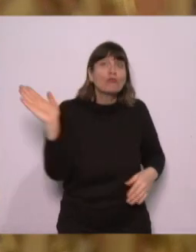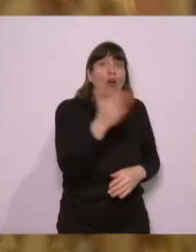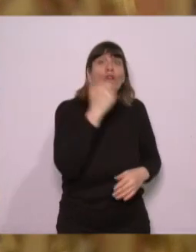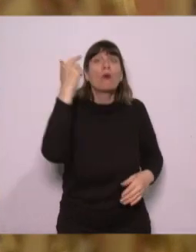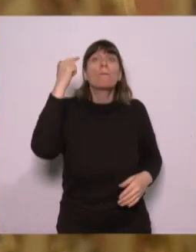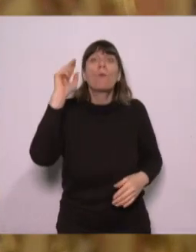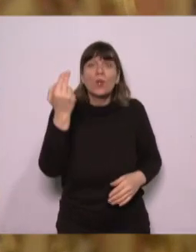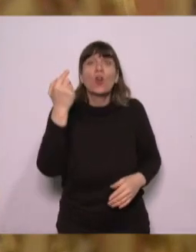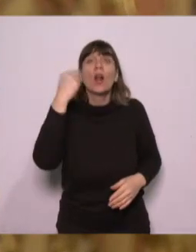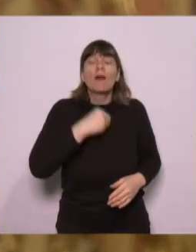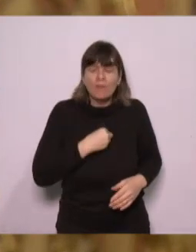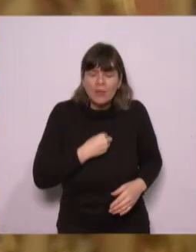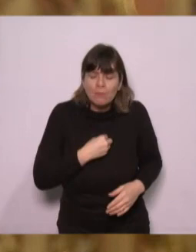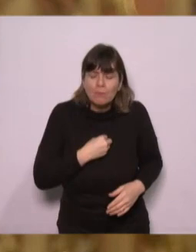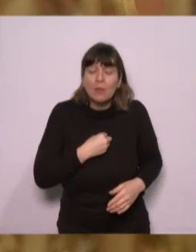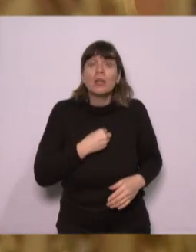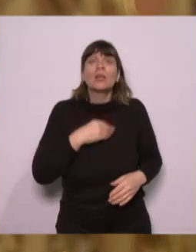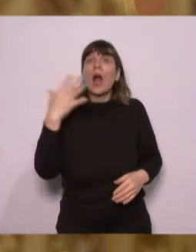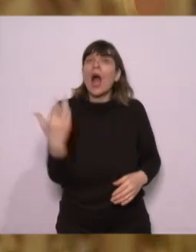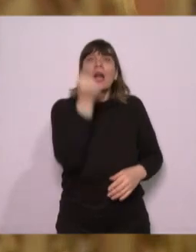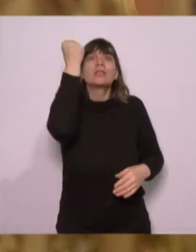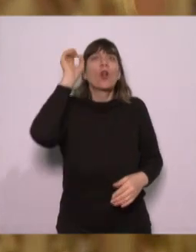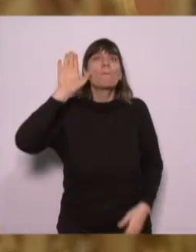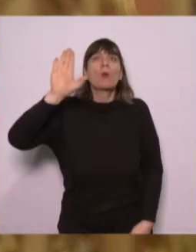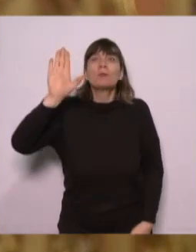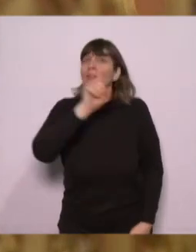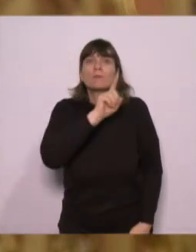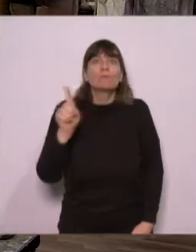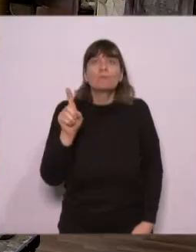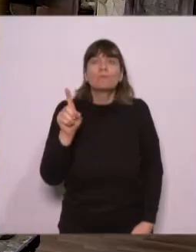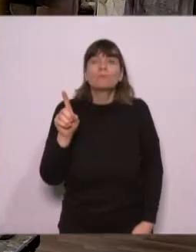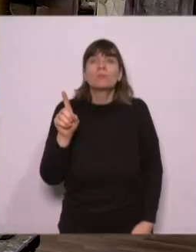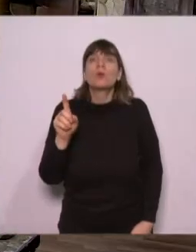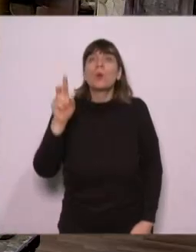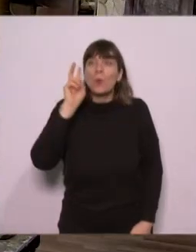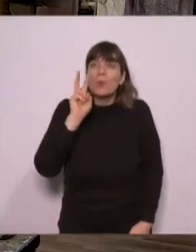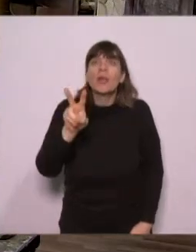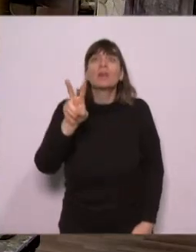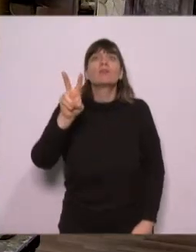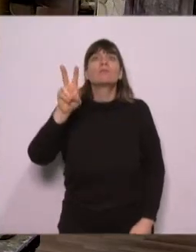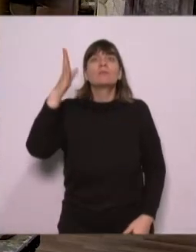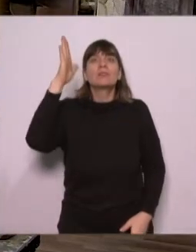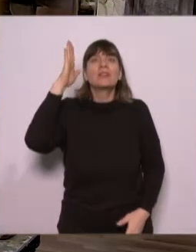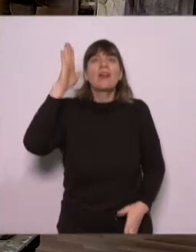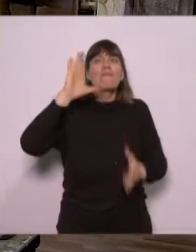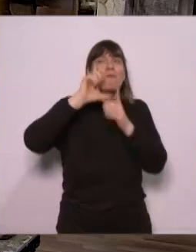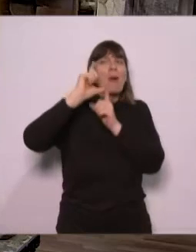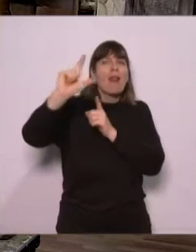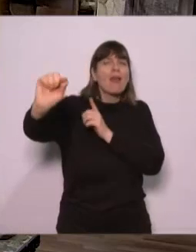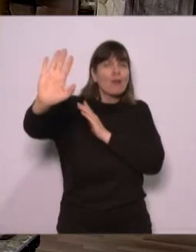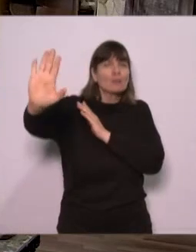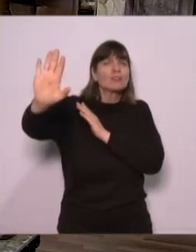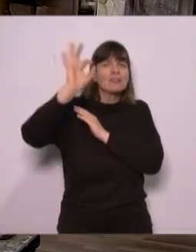en la fe, sin alcanzar el cumplimiento de las promesas. Las vieron y las saludaron de